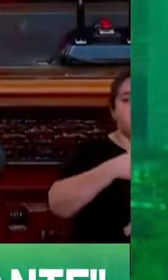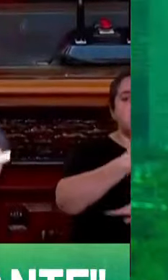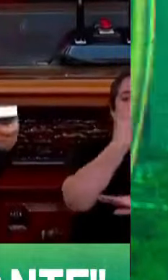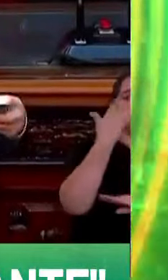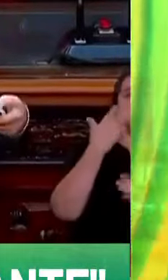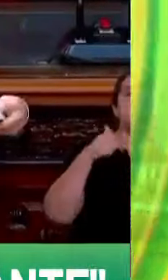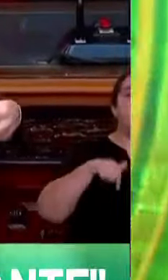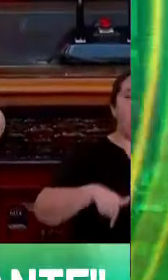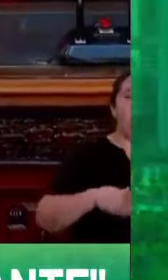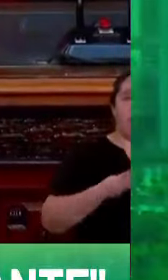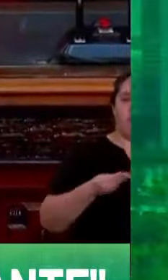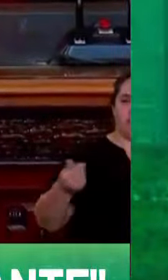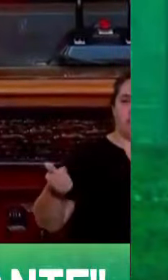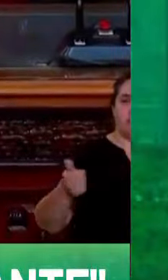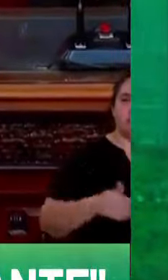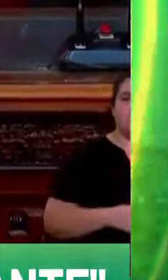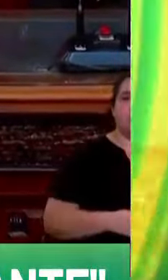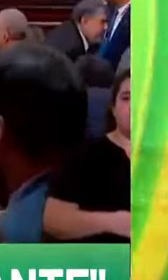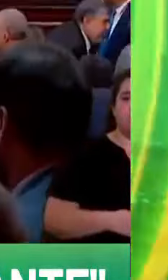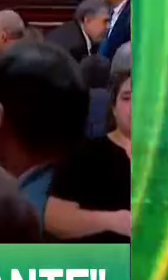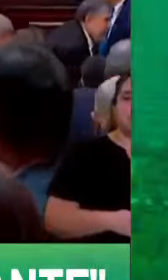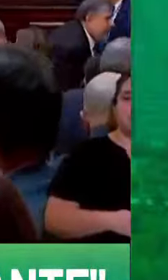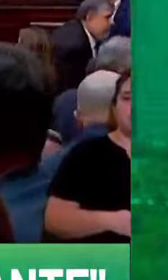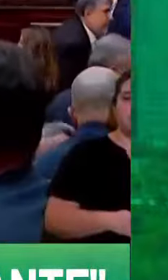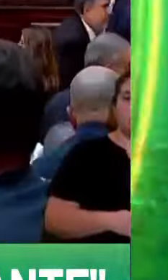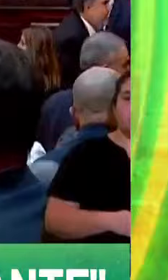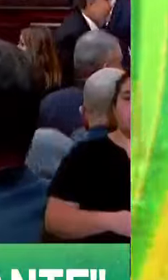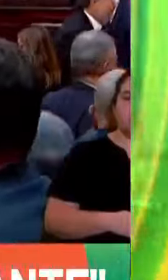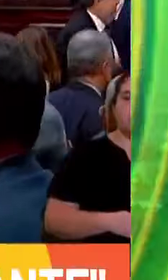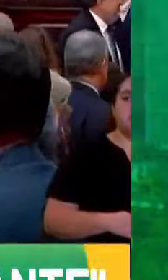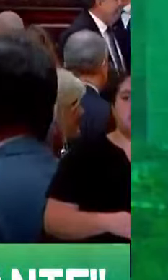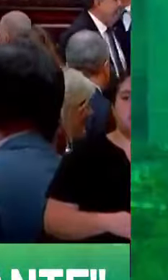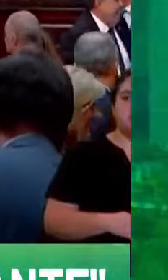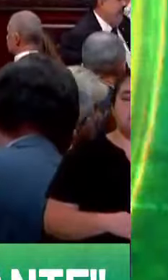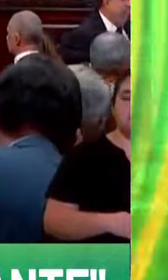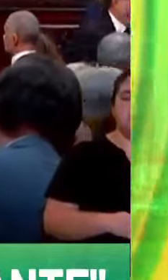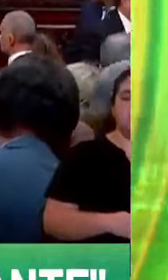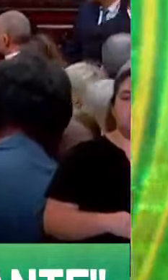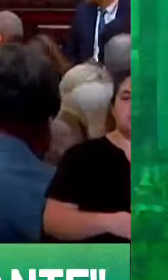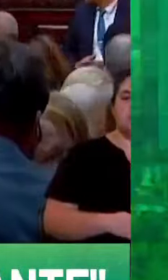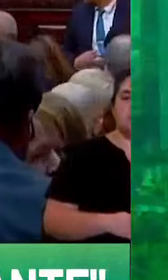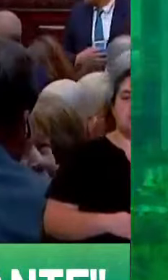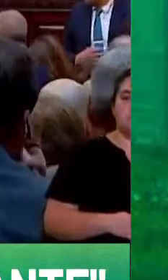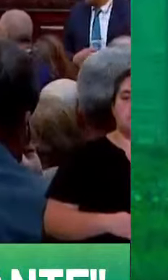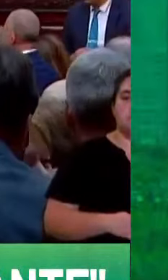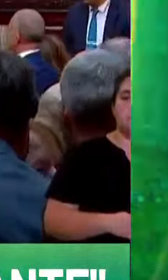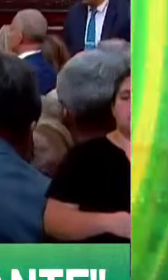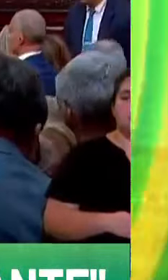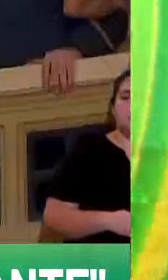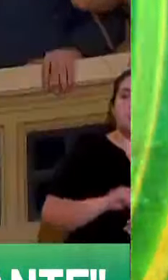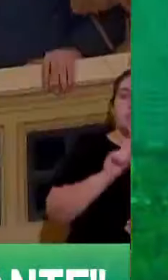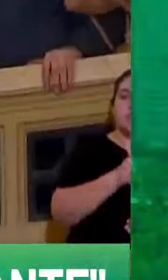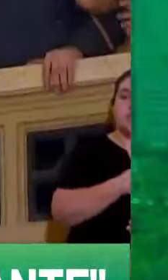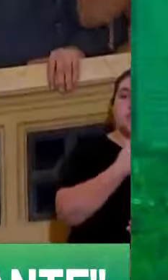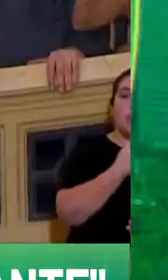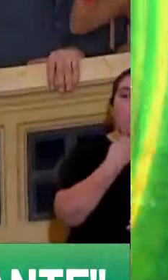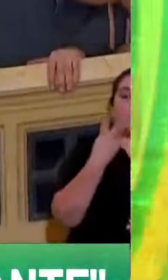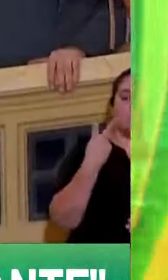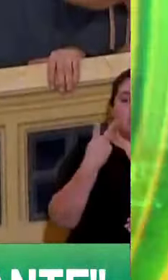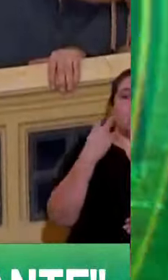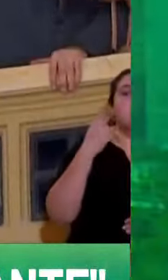desde la Patagonia para algo que necesita el gobierno desesperadamente, que son divisas. Nosotros representamos la mitad de las exportaciones, la mitad